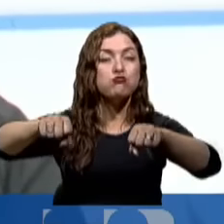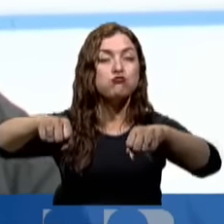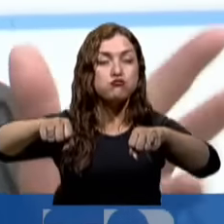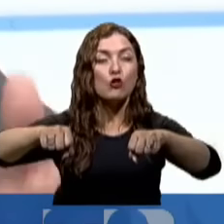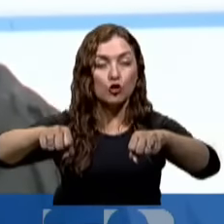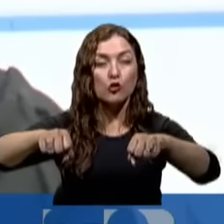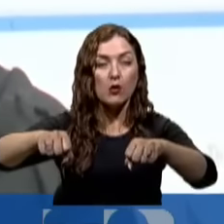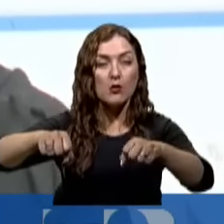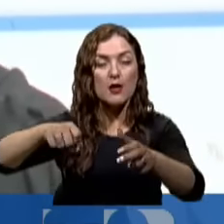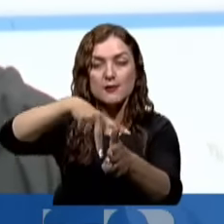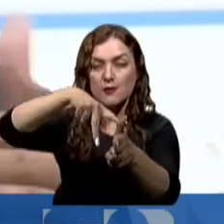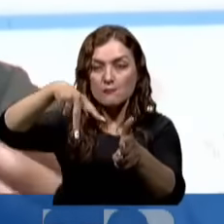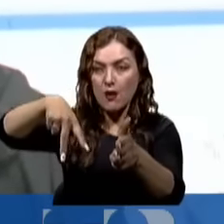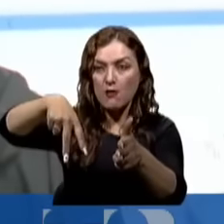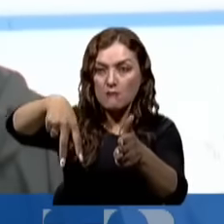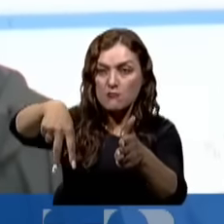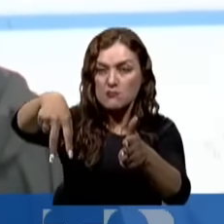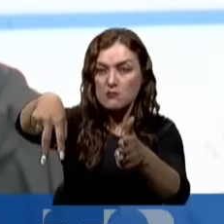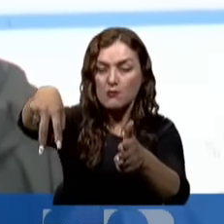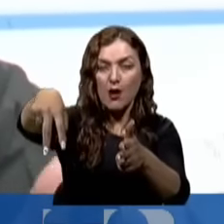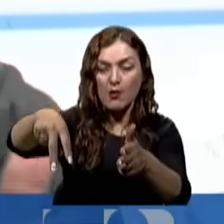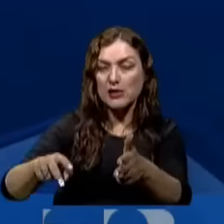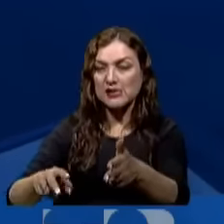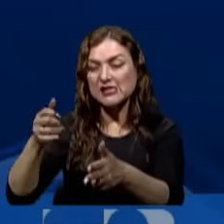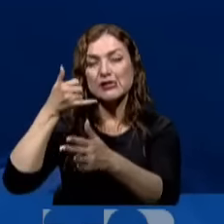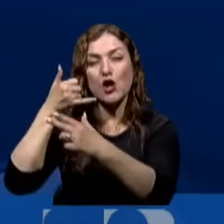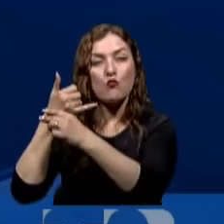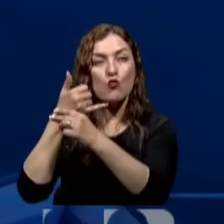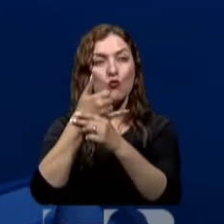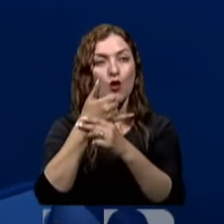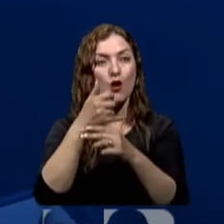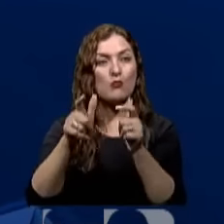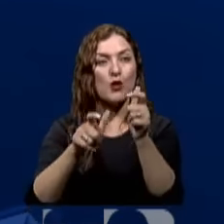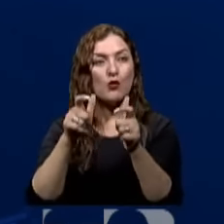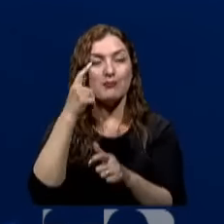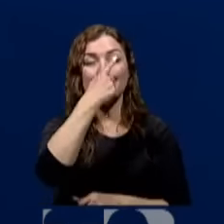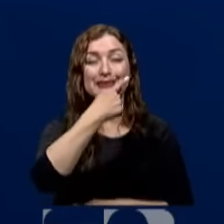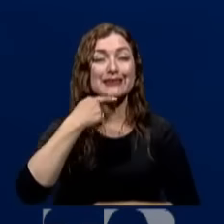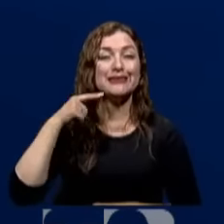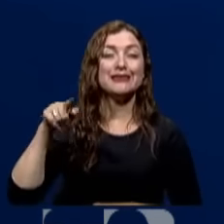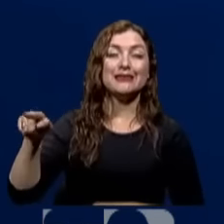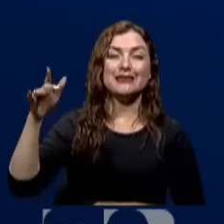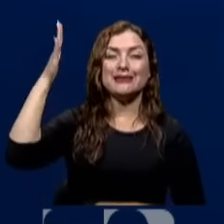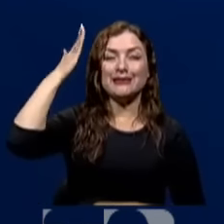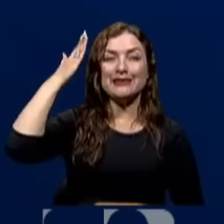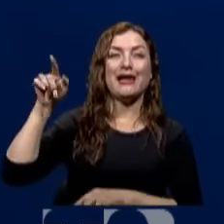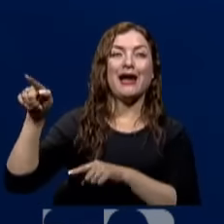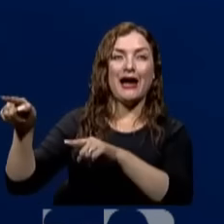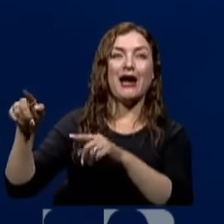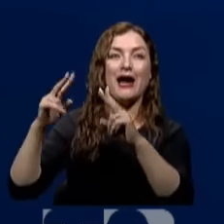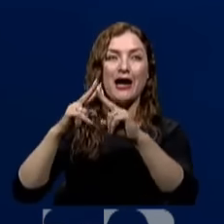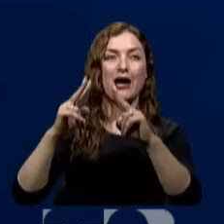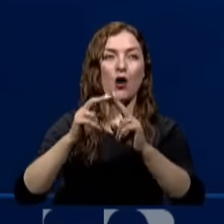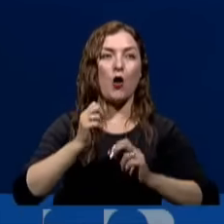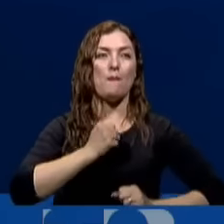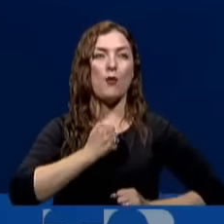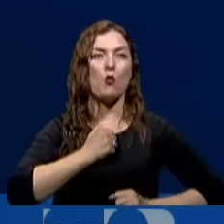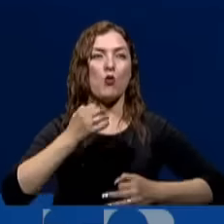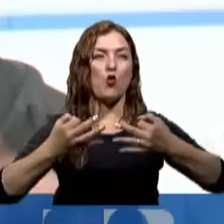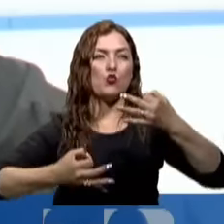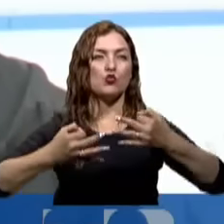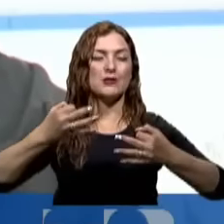motocicleta se estaba adelantando, les interceptaron. Varios ciudadanos reconocieron a los delincuentes, por lo que querían hacer justicia por